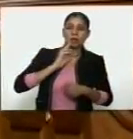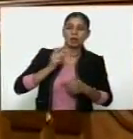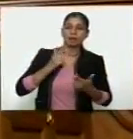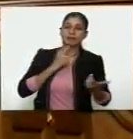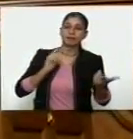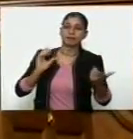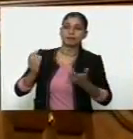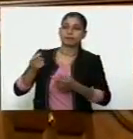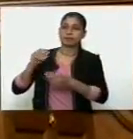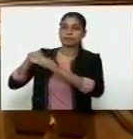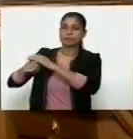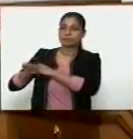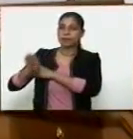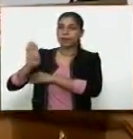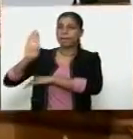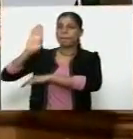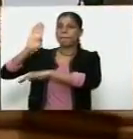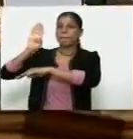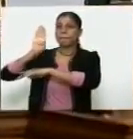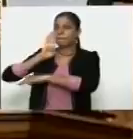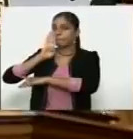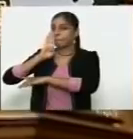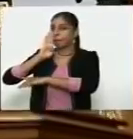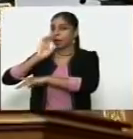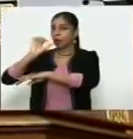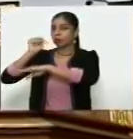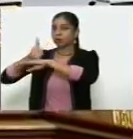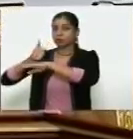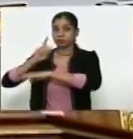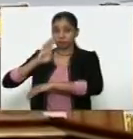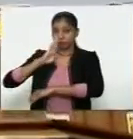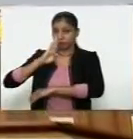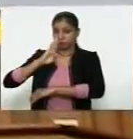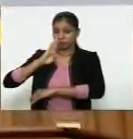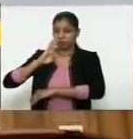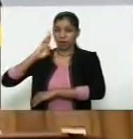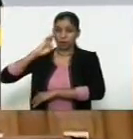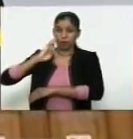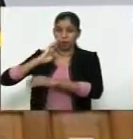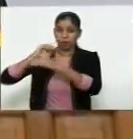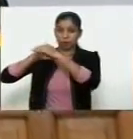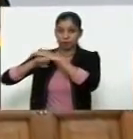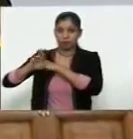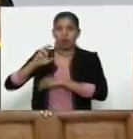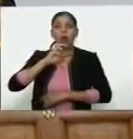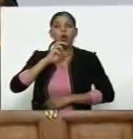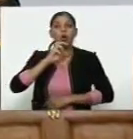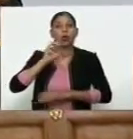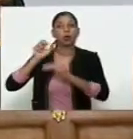una reserva en el Banco Central del Bolívar Oro.